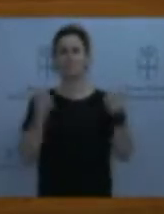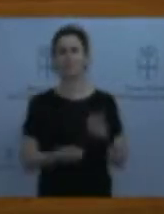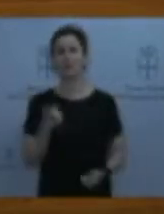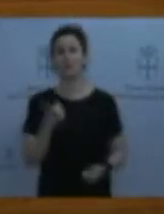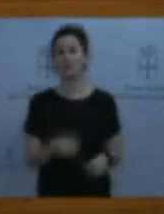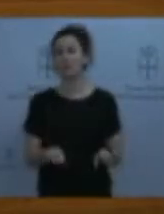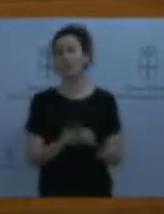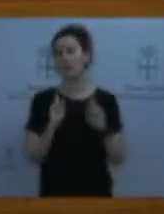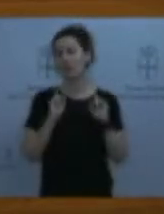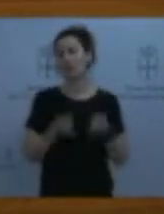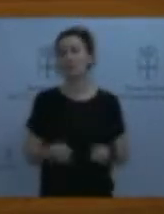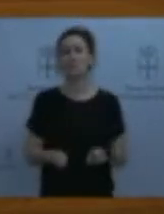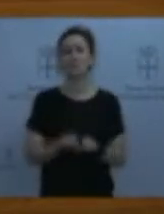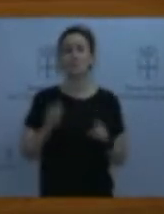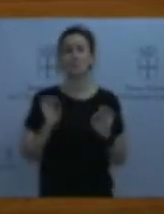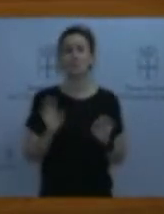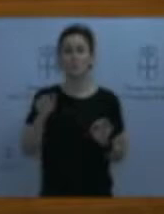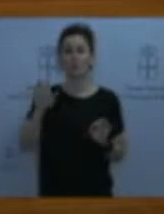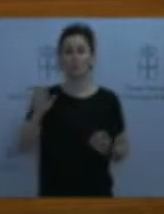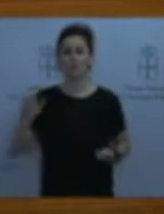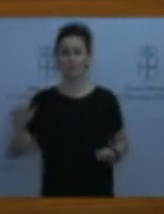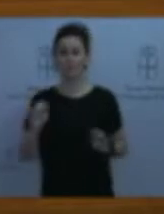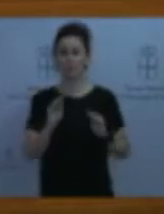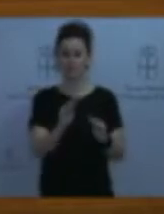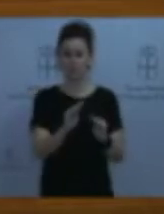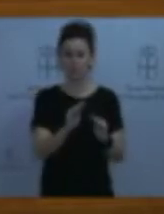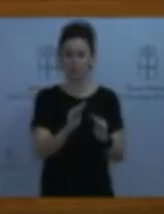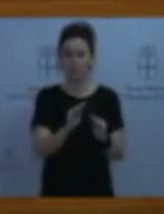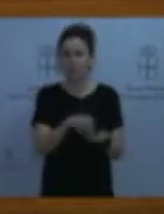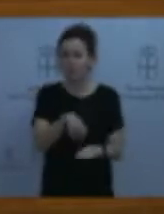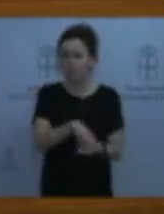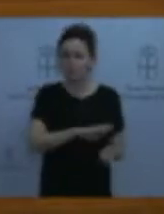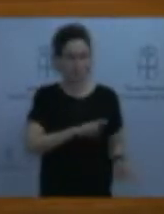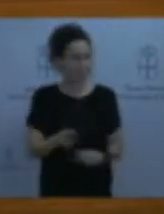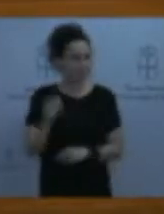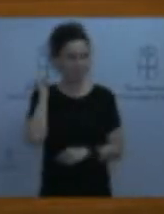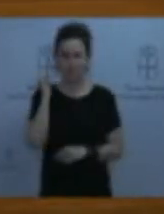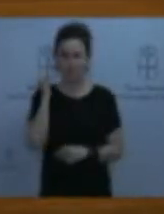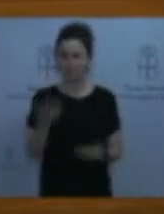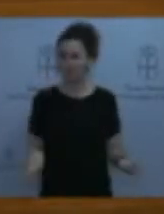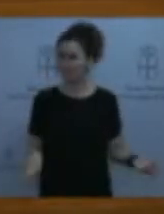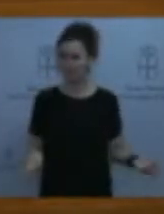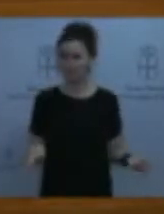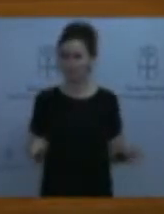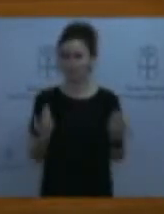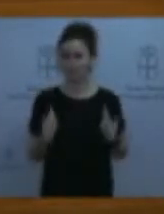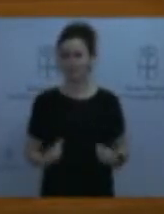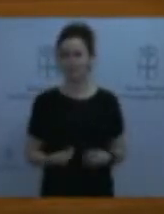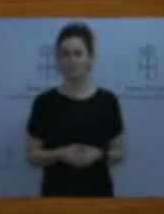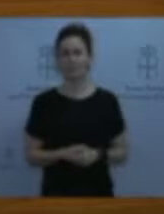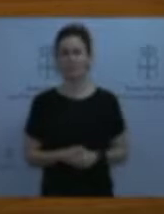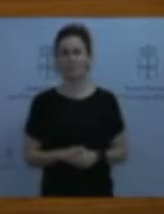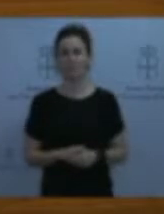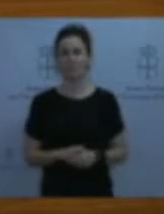pasa con el caso de Montede Valtervía, que incluso el propio defensor del pueblo se posicionó. Eso es lo que está haciendo. Y al mismo tiempo, el